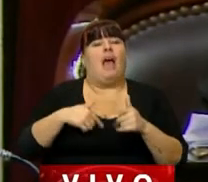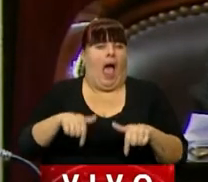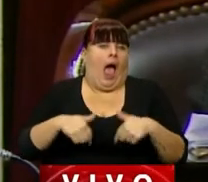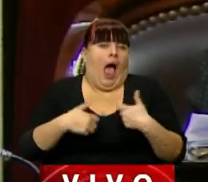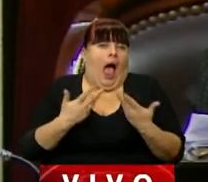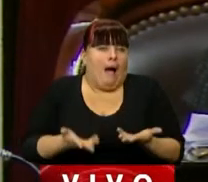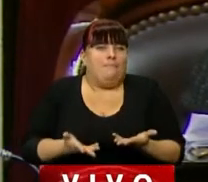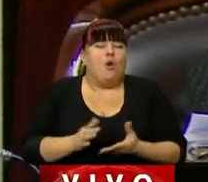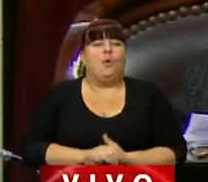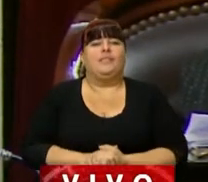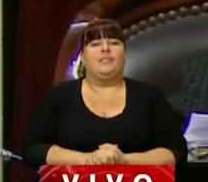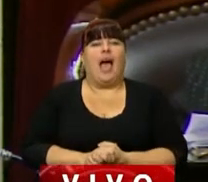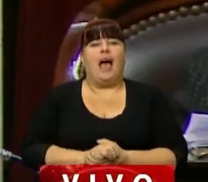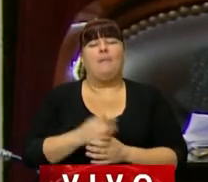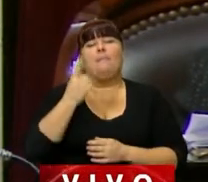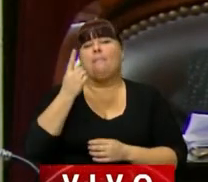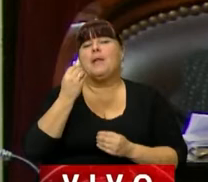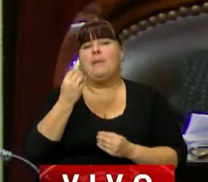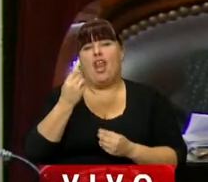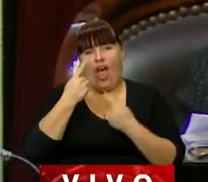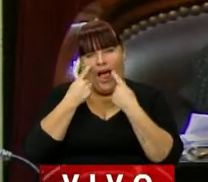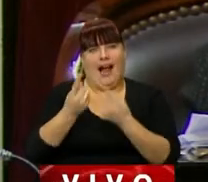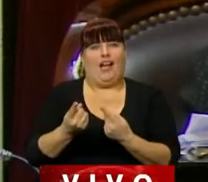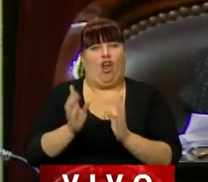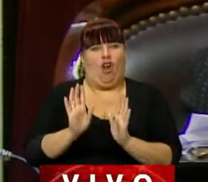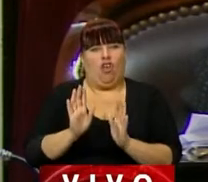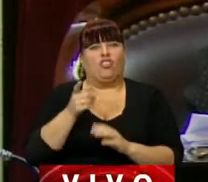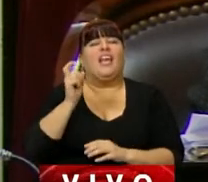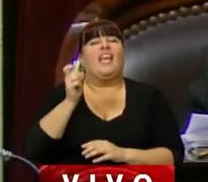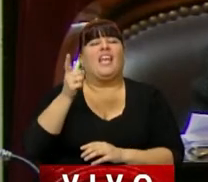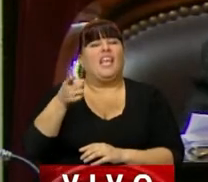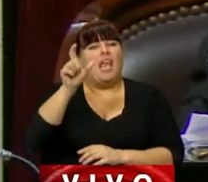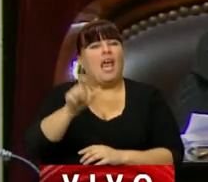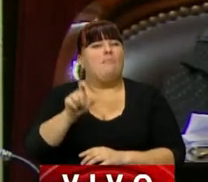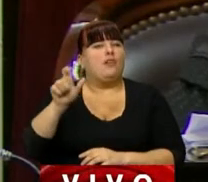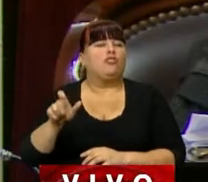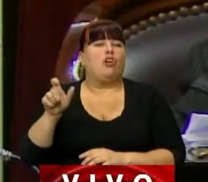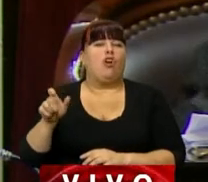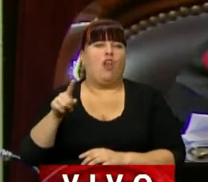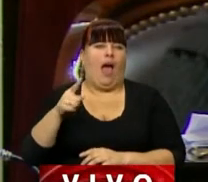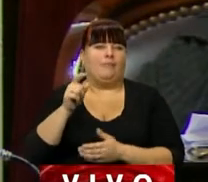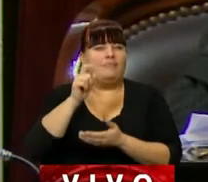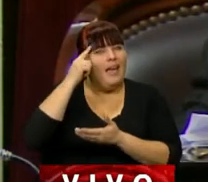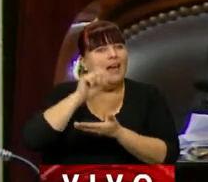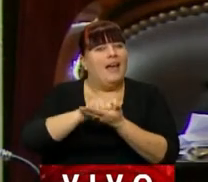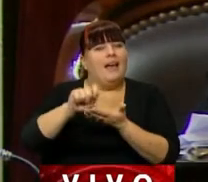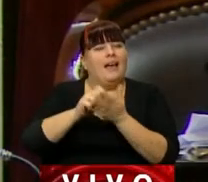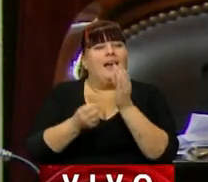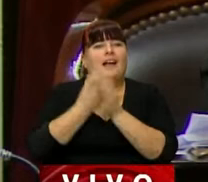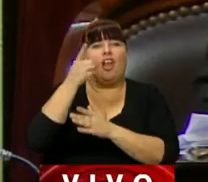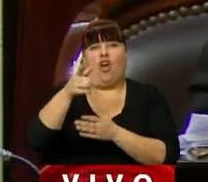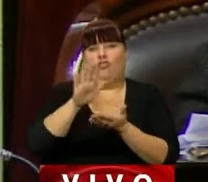a aprovechar un poco para, en primer lugar, reconocer, ¿no?, quienes fueron los autores de